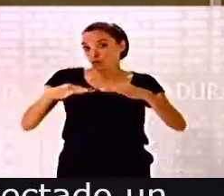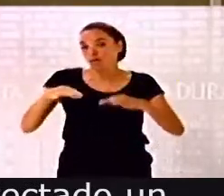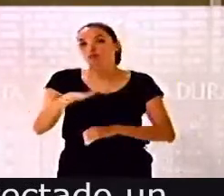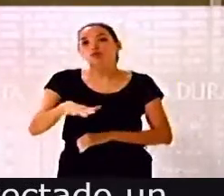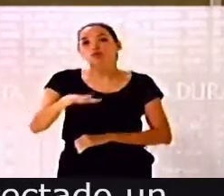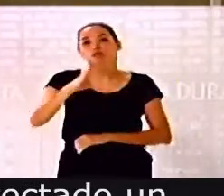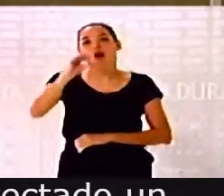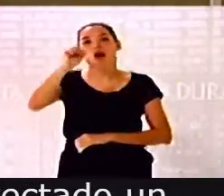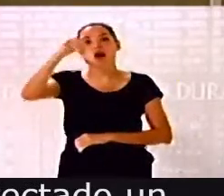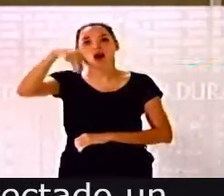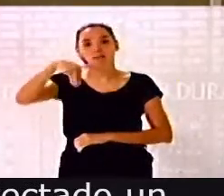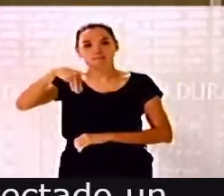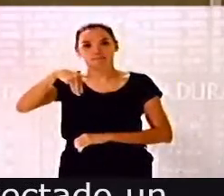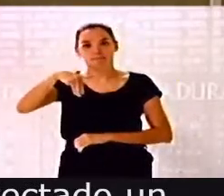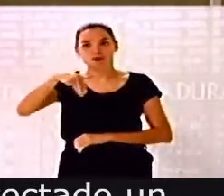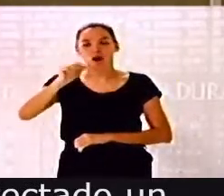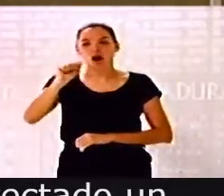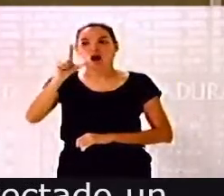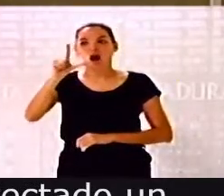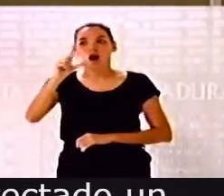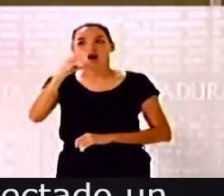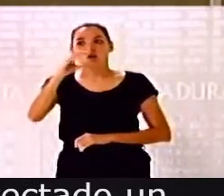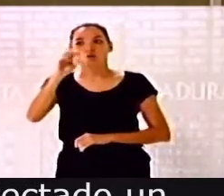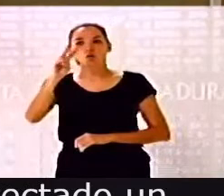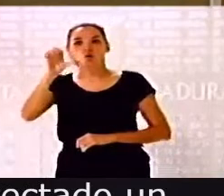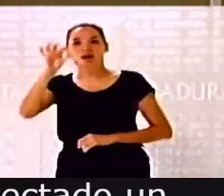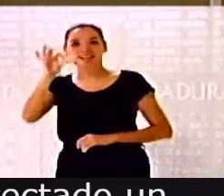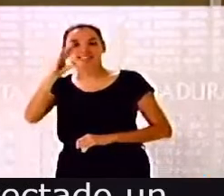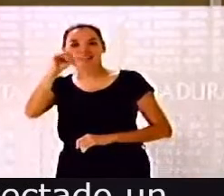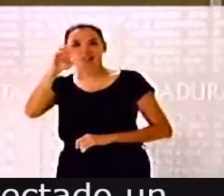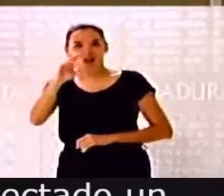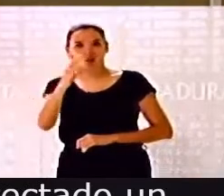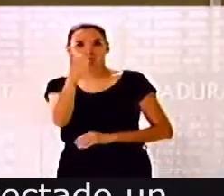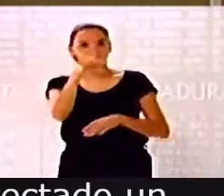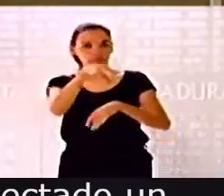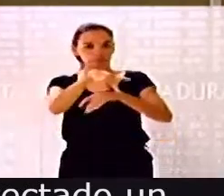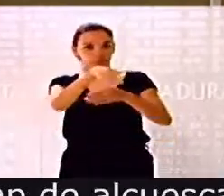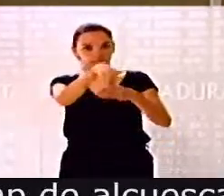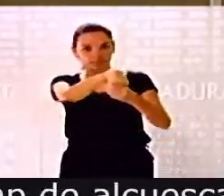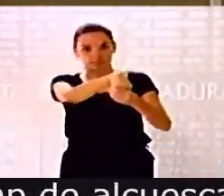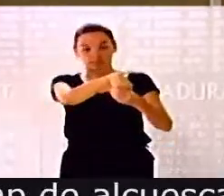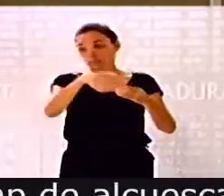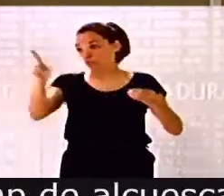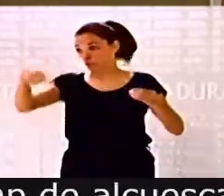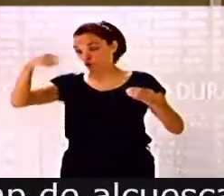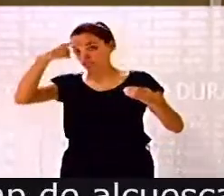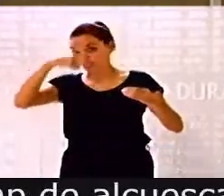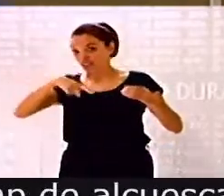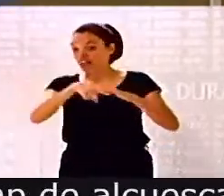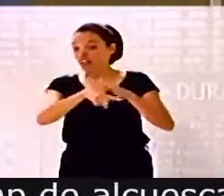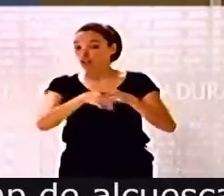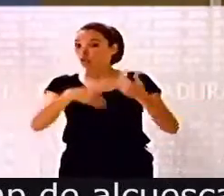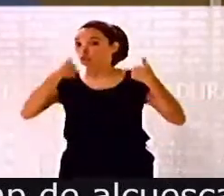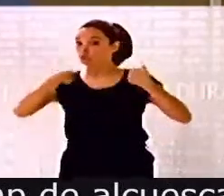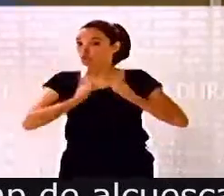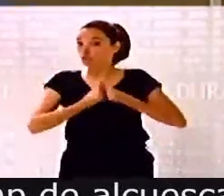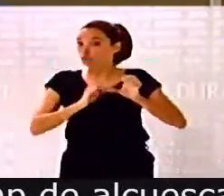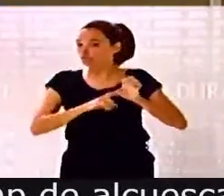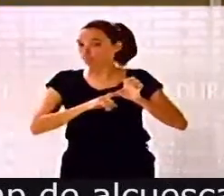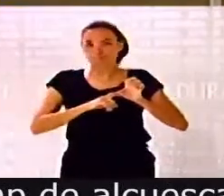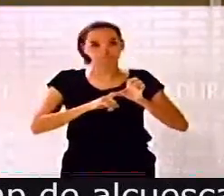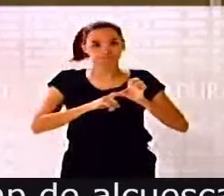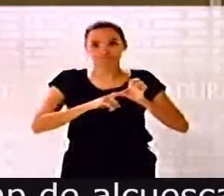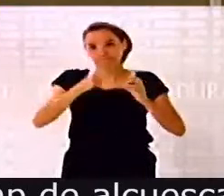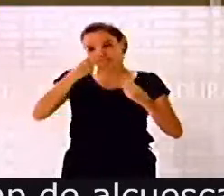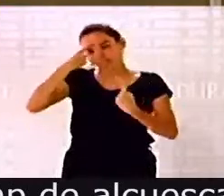de Alcuéscar, con un residente. Saben que ese centro, además, no es de gestión de la Junta de Extremadura, es del Inserso,